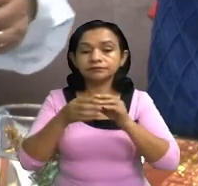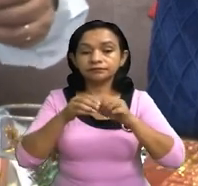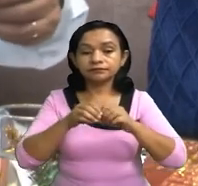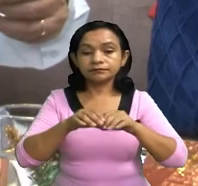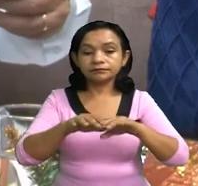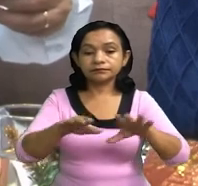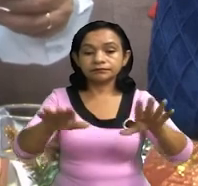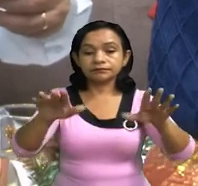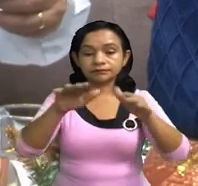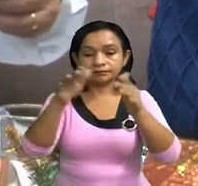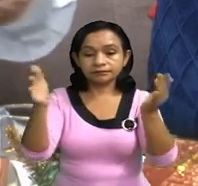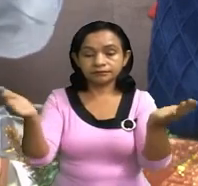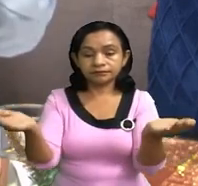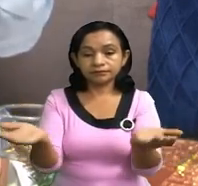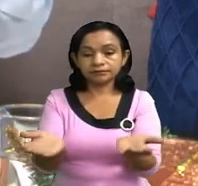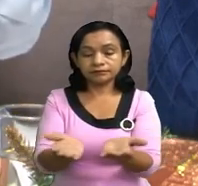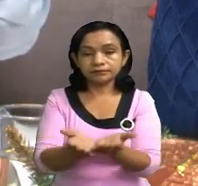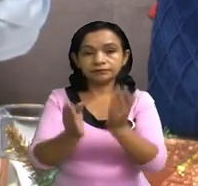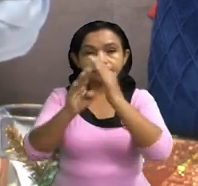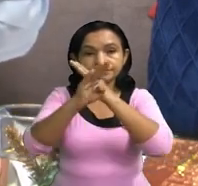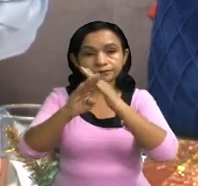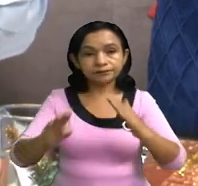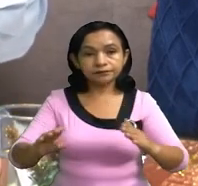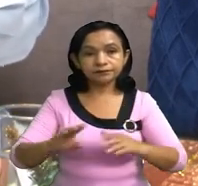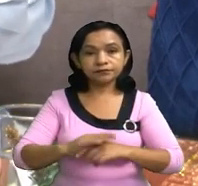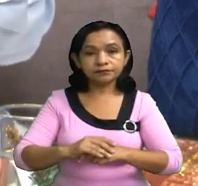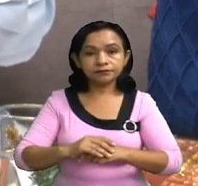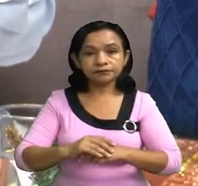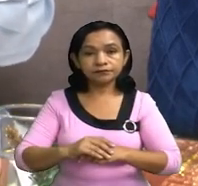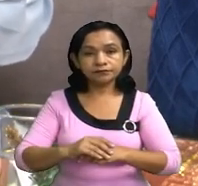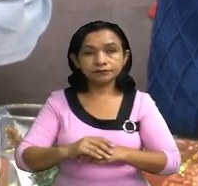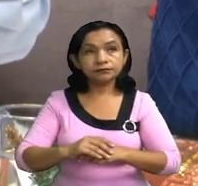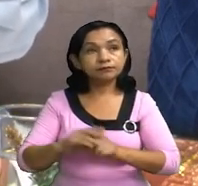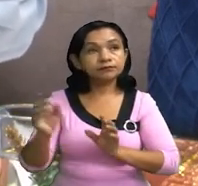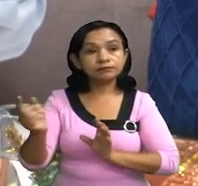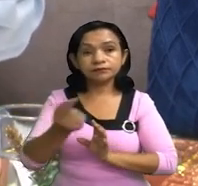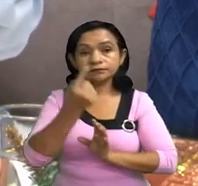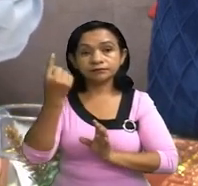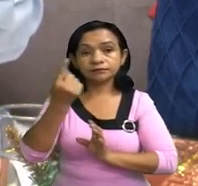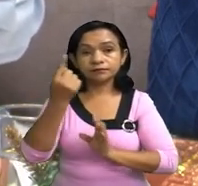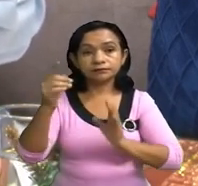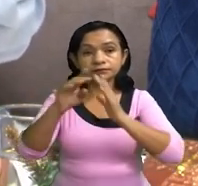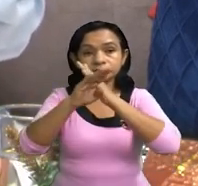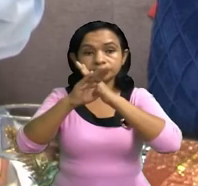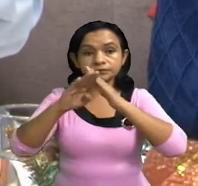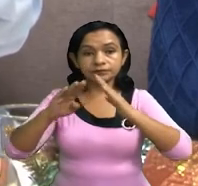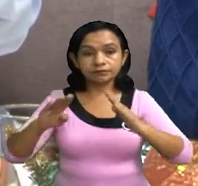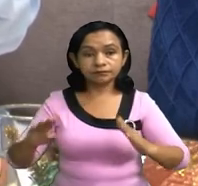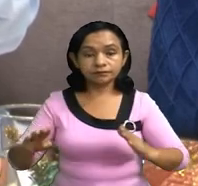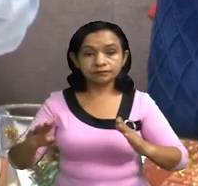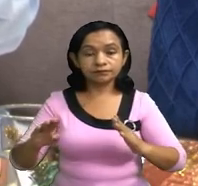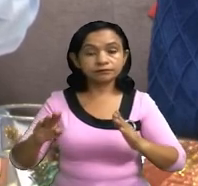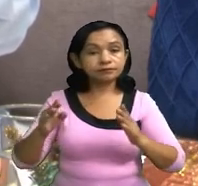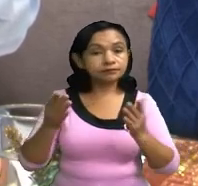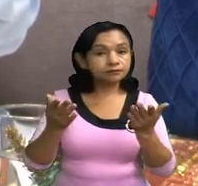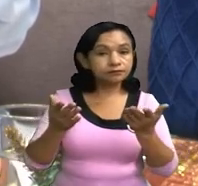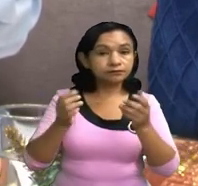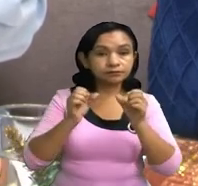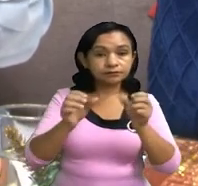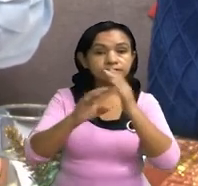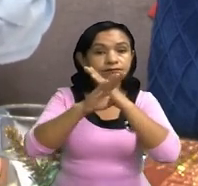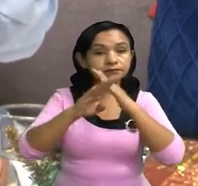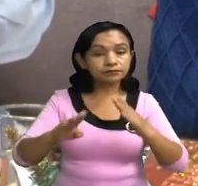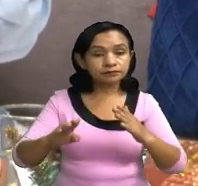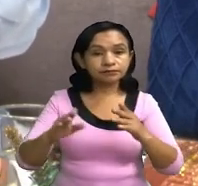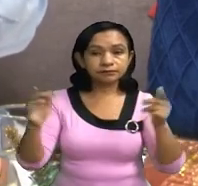la tierra, solo la paz trae la paz.